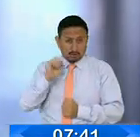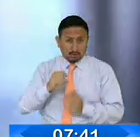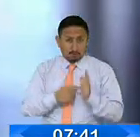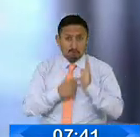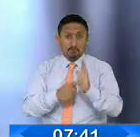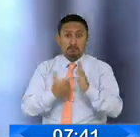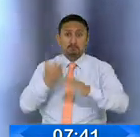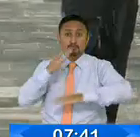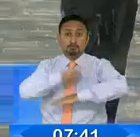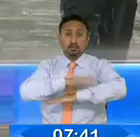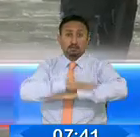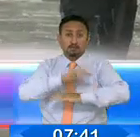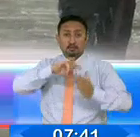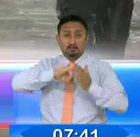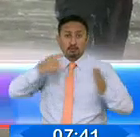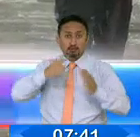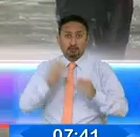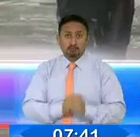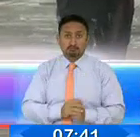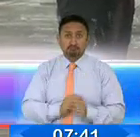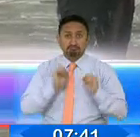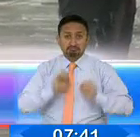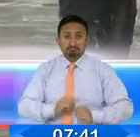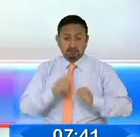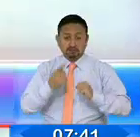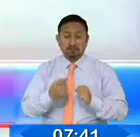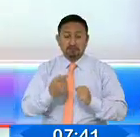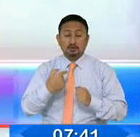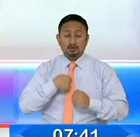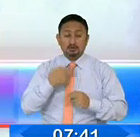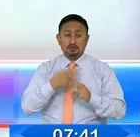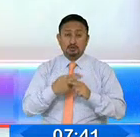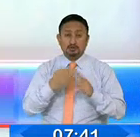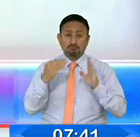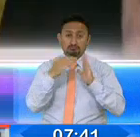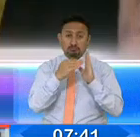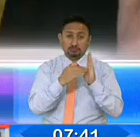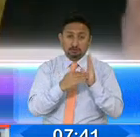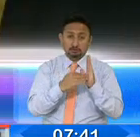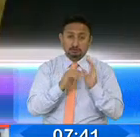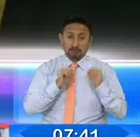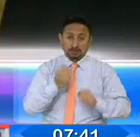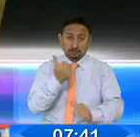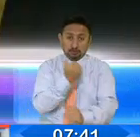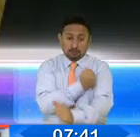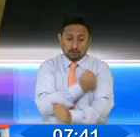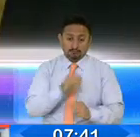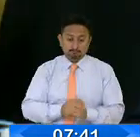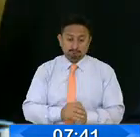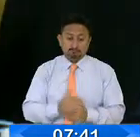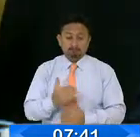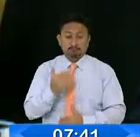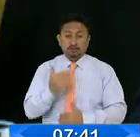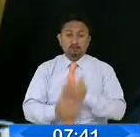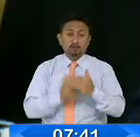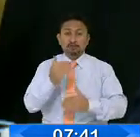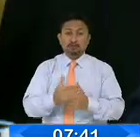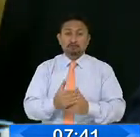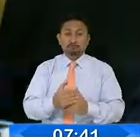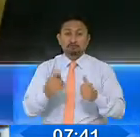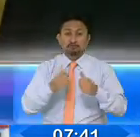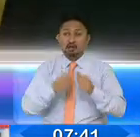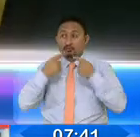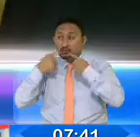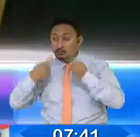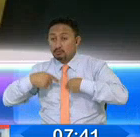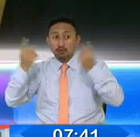la plataforma tecnológica que permitirá el registro para vacunarse. Se puede integrar el proceso ya primero de